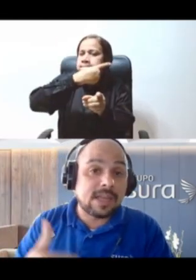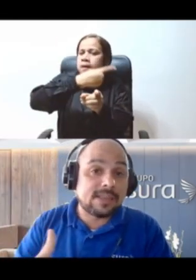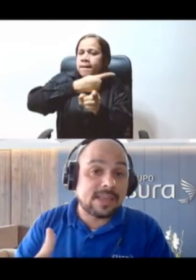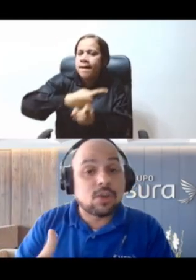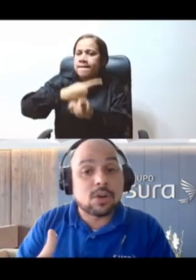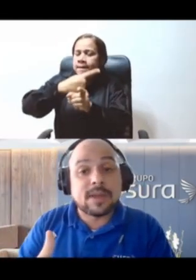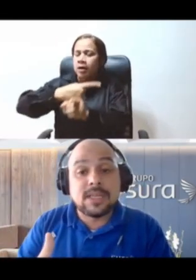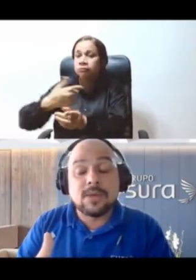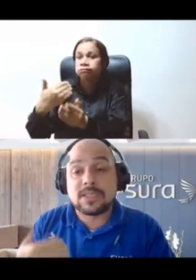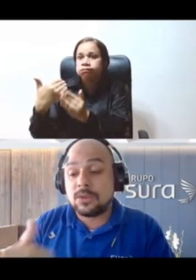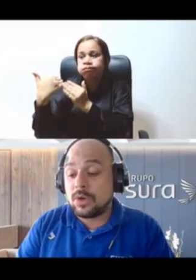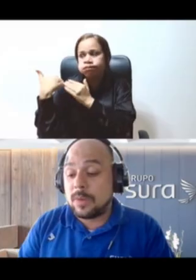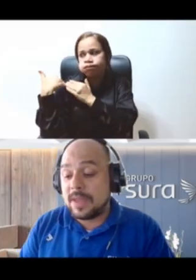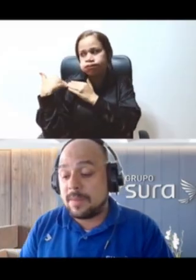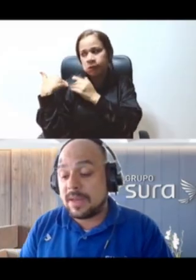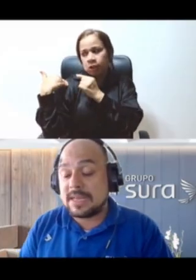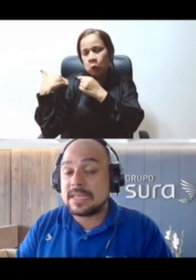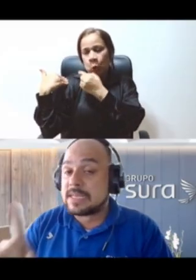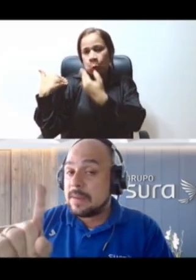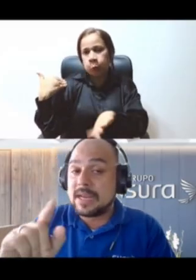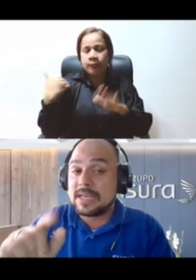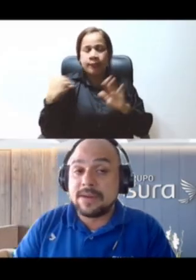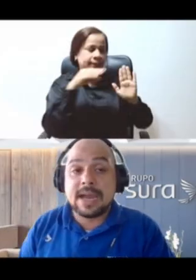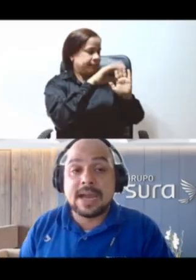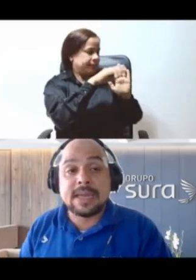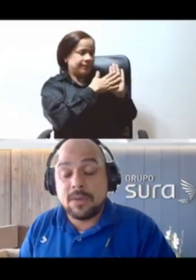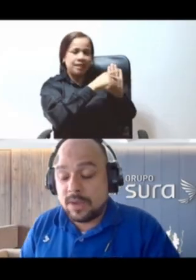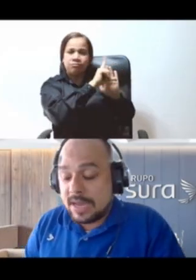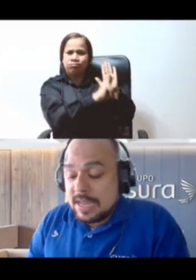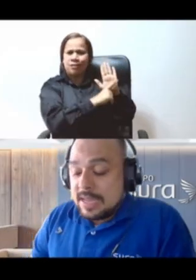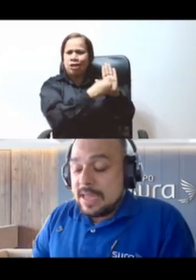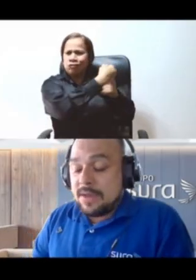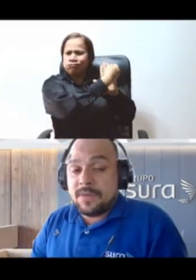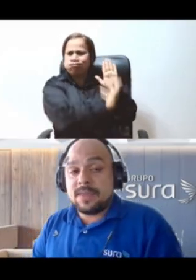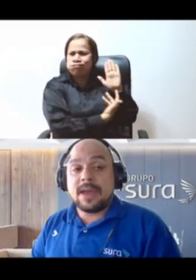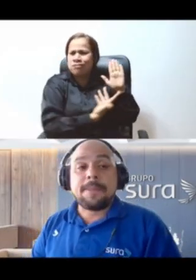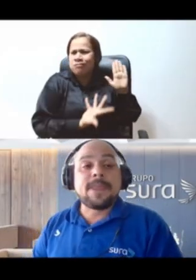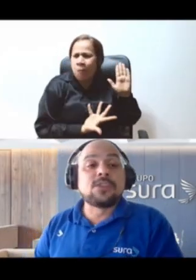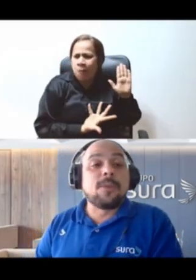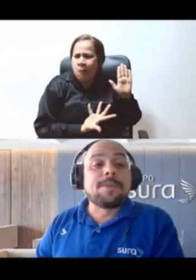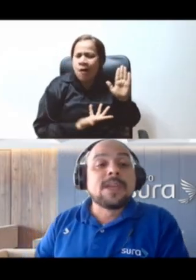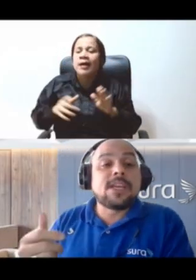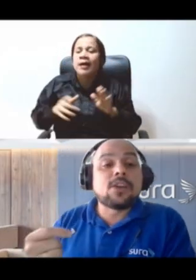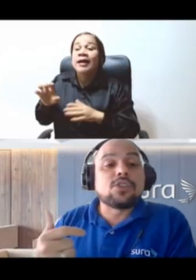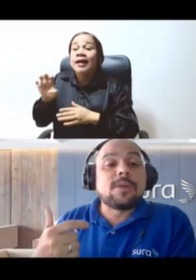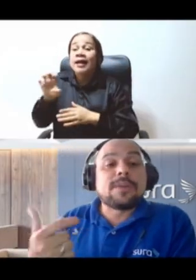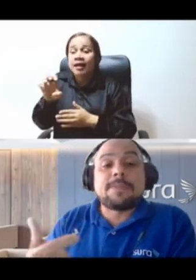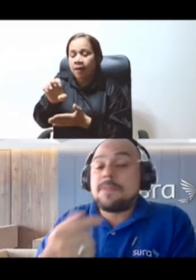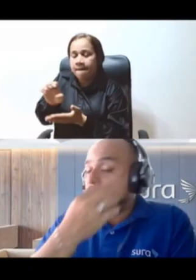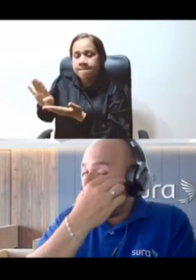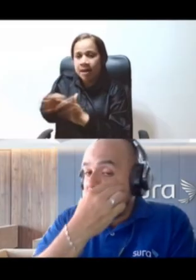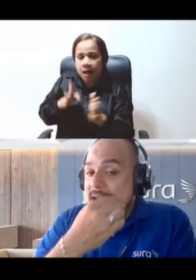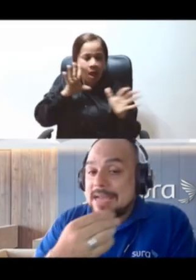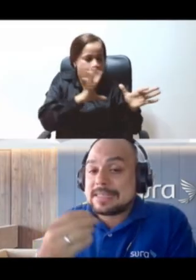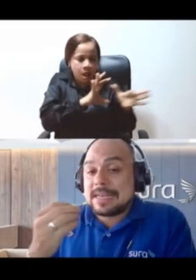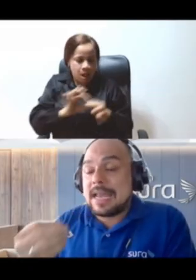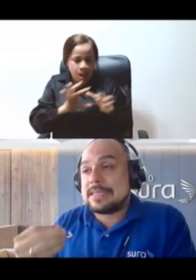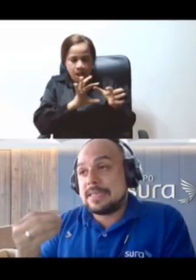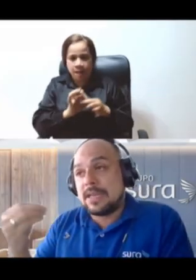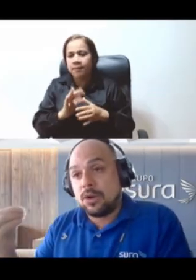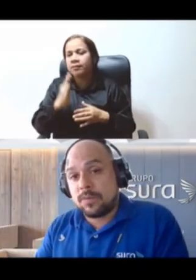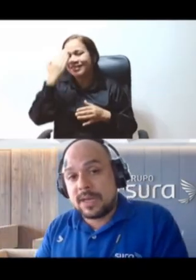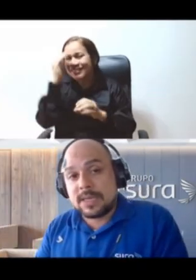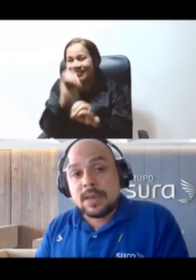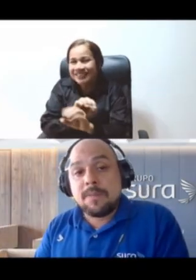y por qué tengo tantas normativas dentro del plan de emergencias para saber a qué me voy a enfrentar. Listo, chicos,